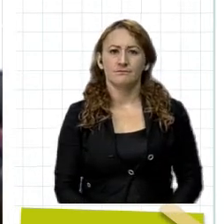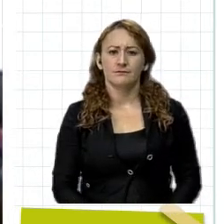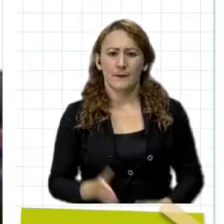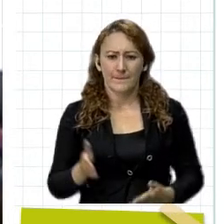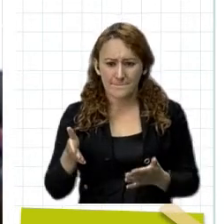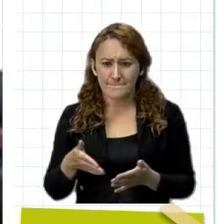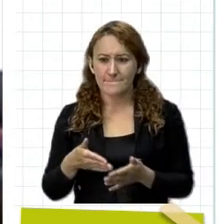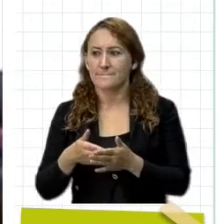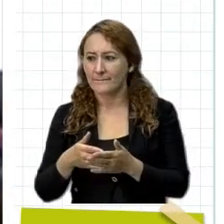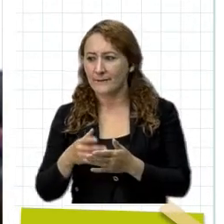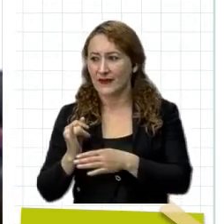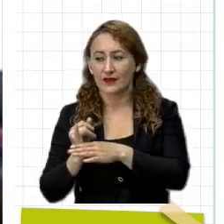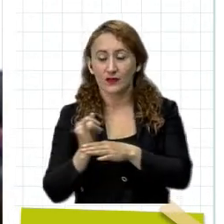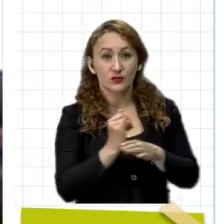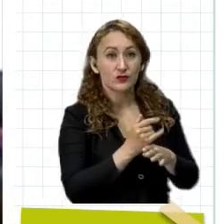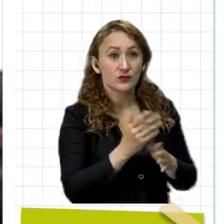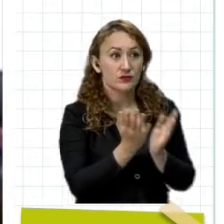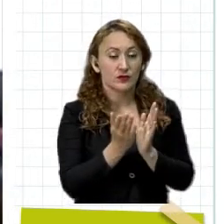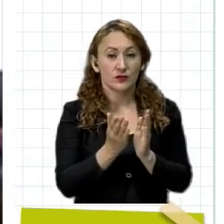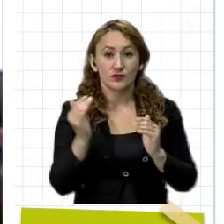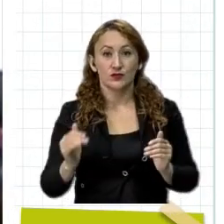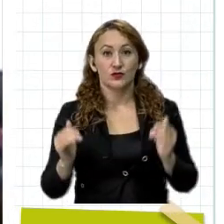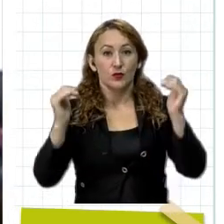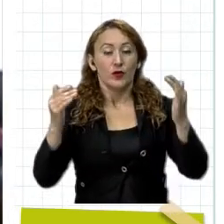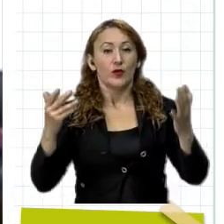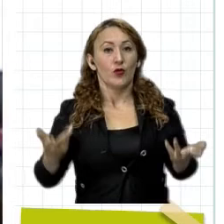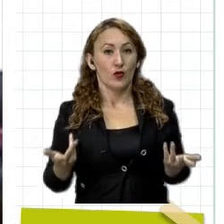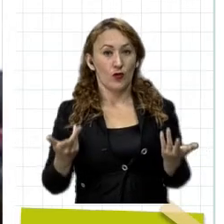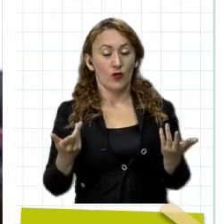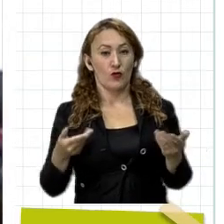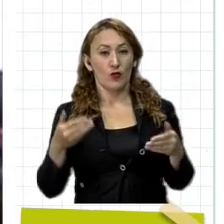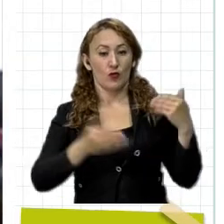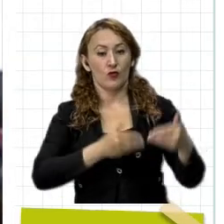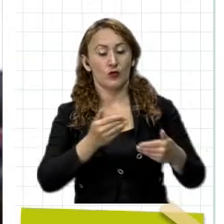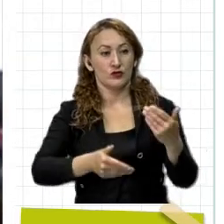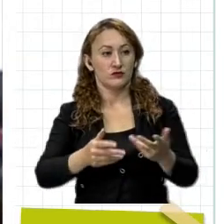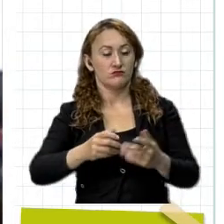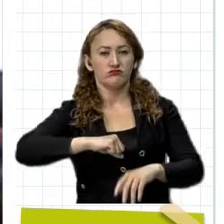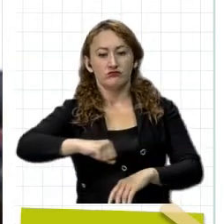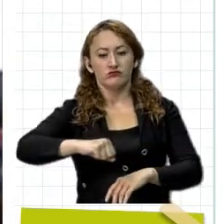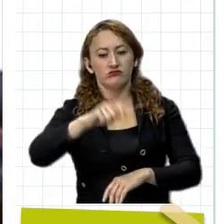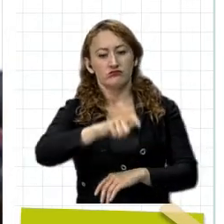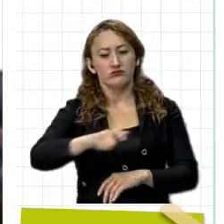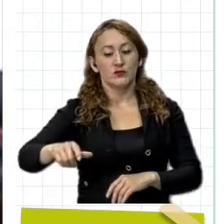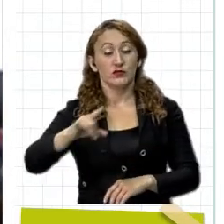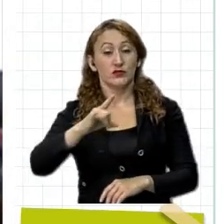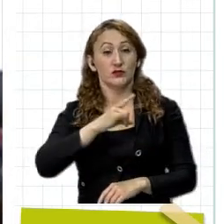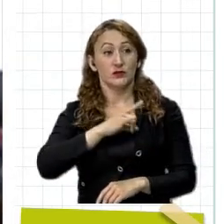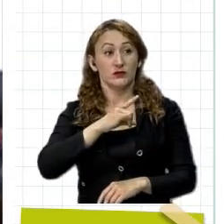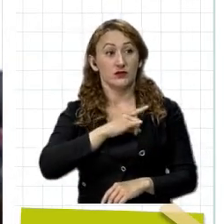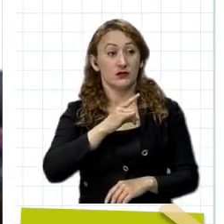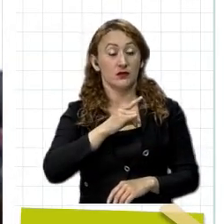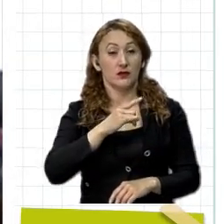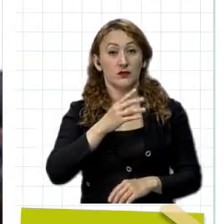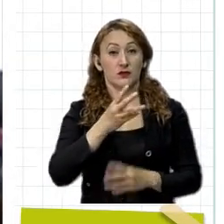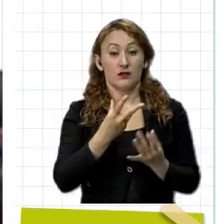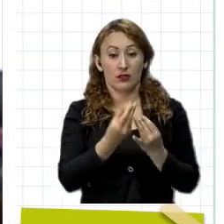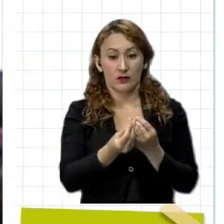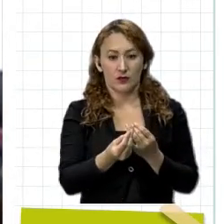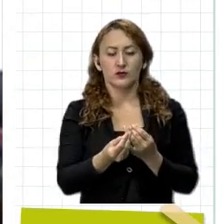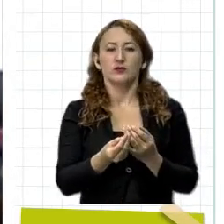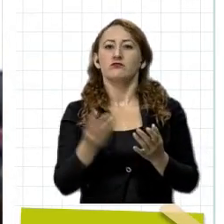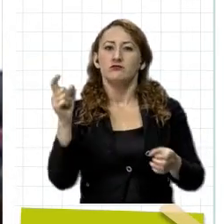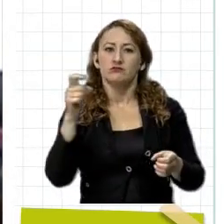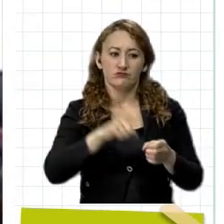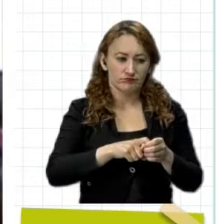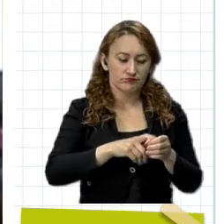de las instituciones de educación superior para dar trámite a los derechos de los universitarios éticos como ingreso,